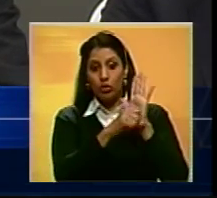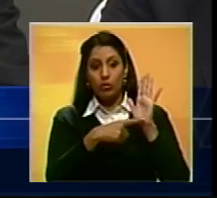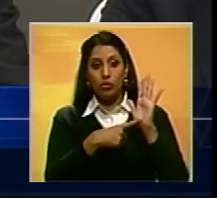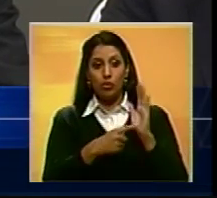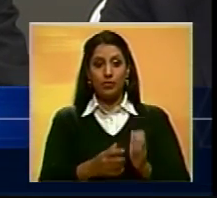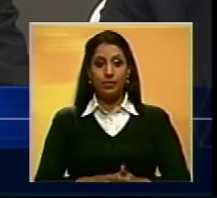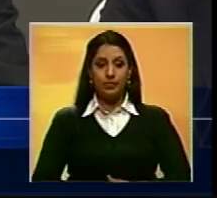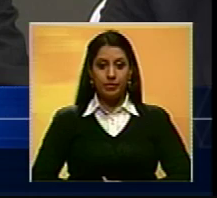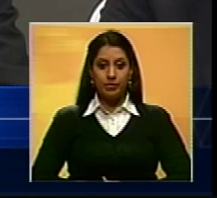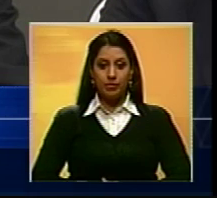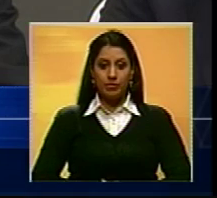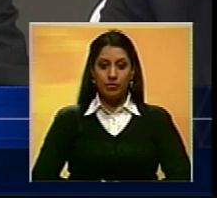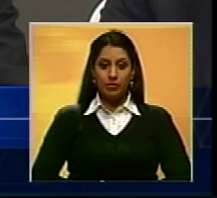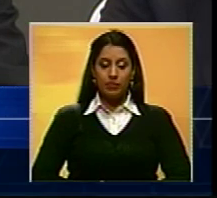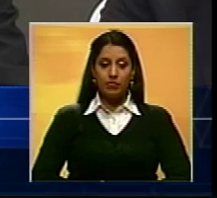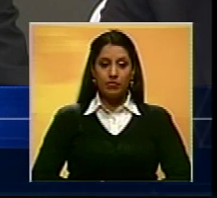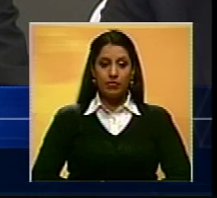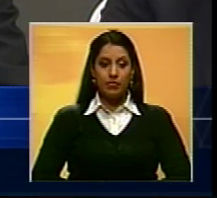constitucionales.